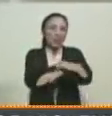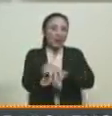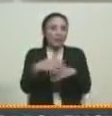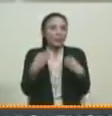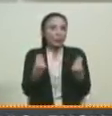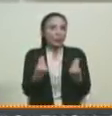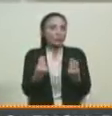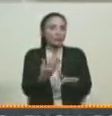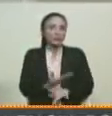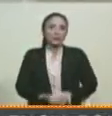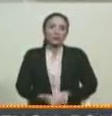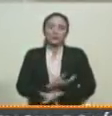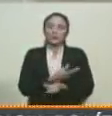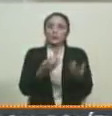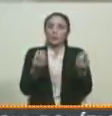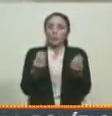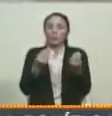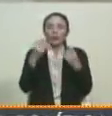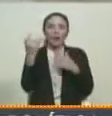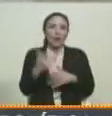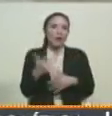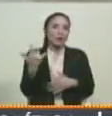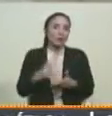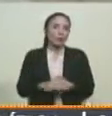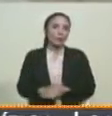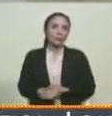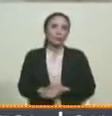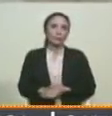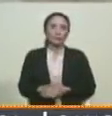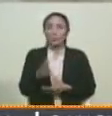Tiene que sacar una carretilla de bolívares para poderlo comprar.